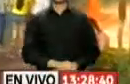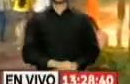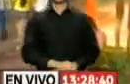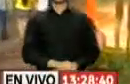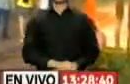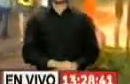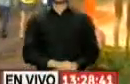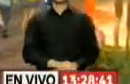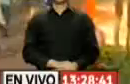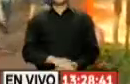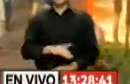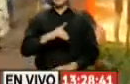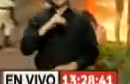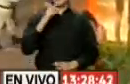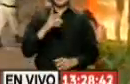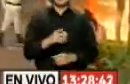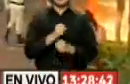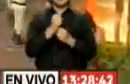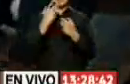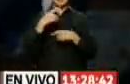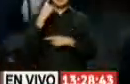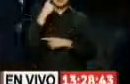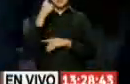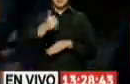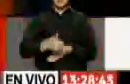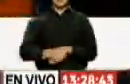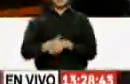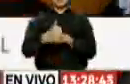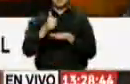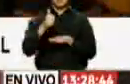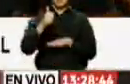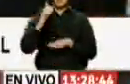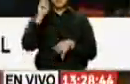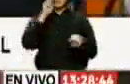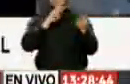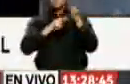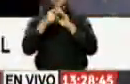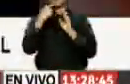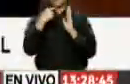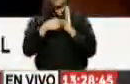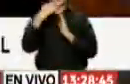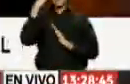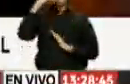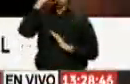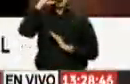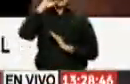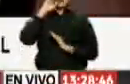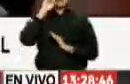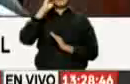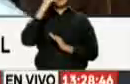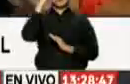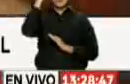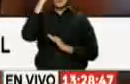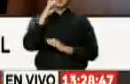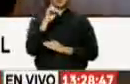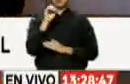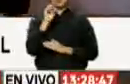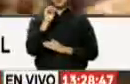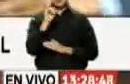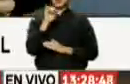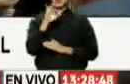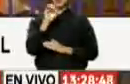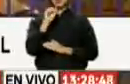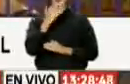La última confirmación de seguridad la dieron las autoridades de la ciudad, entre ellas el alcalde Nebot, la vicealcaldesa Doménica Tabaqui y